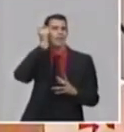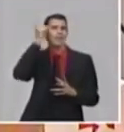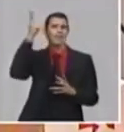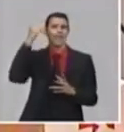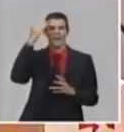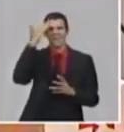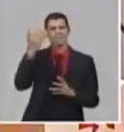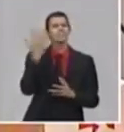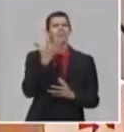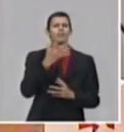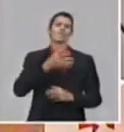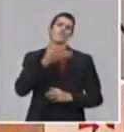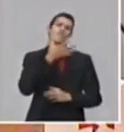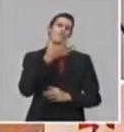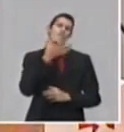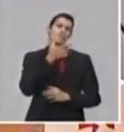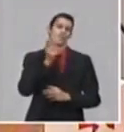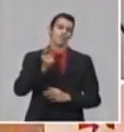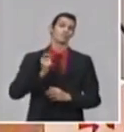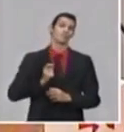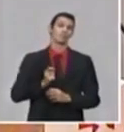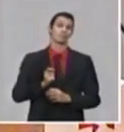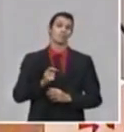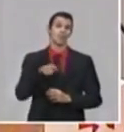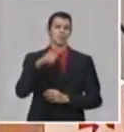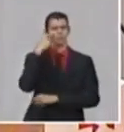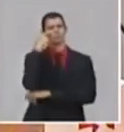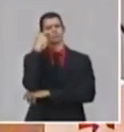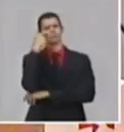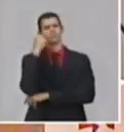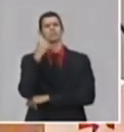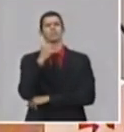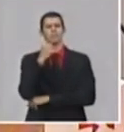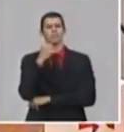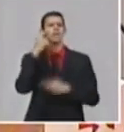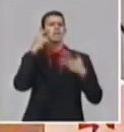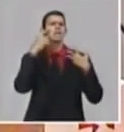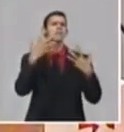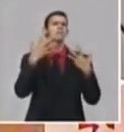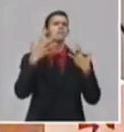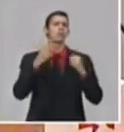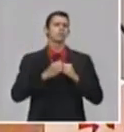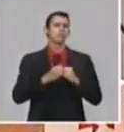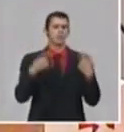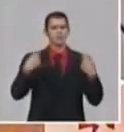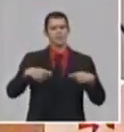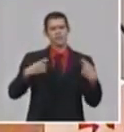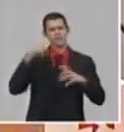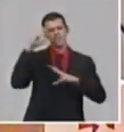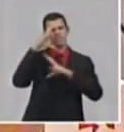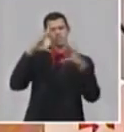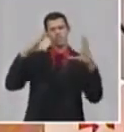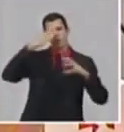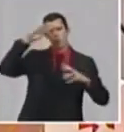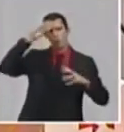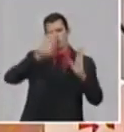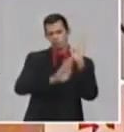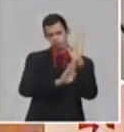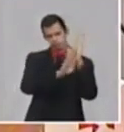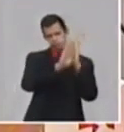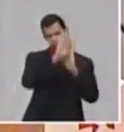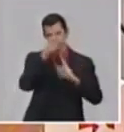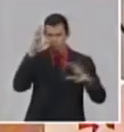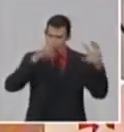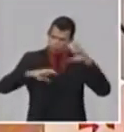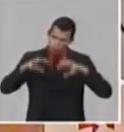nuestro comandante, que vio en la biotecnología y específicamente en aquel momento en el interferón una